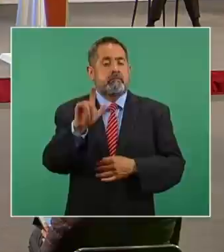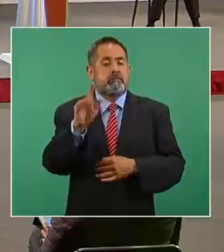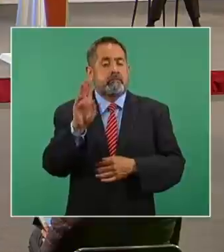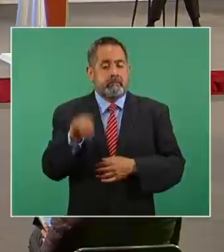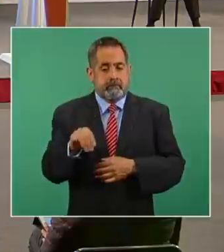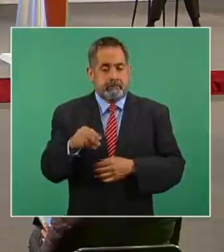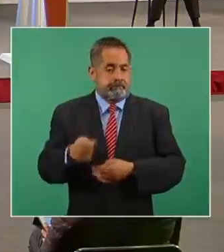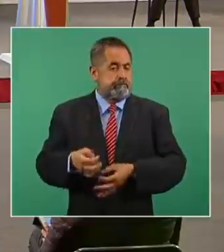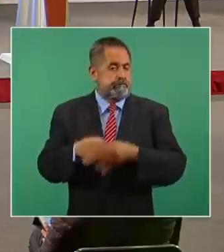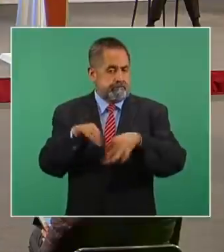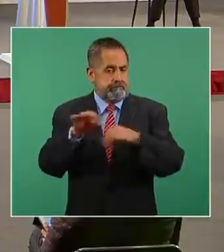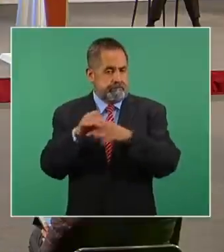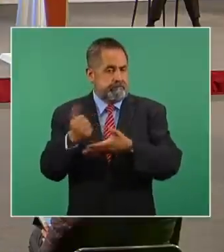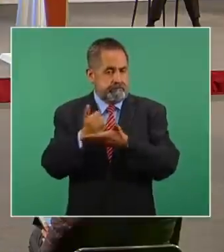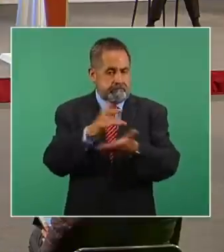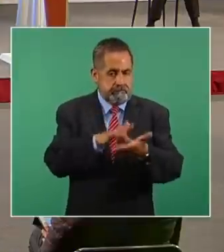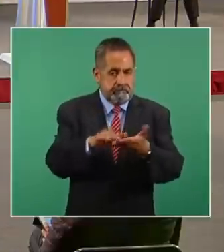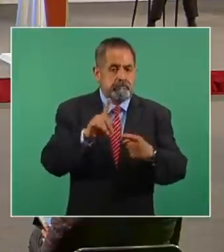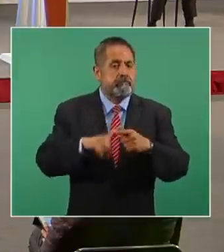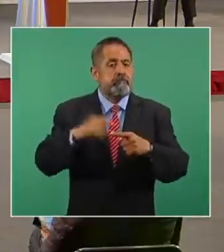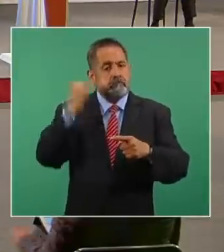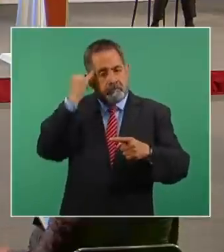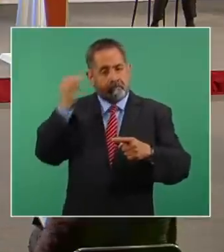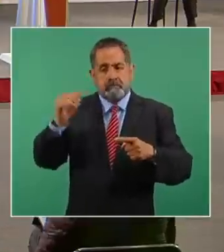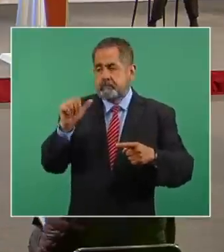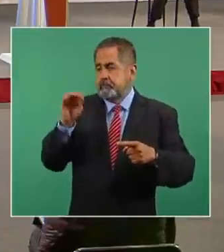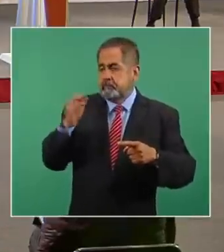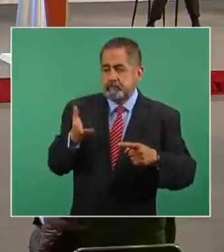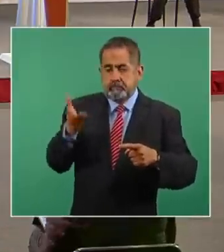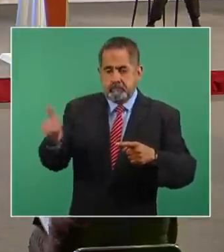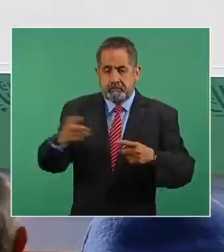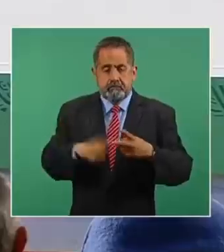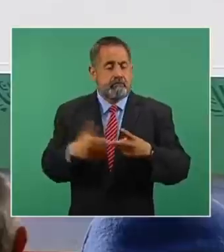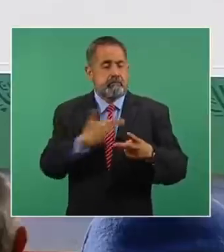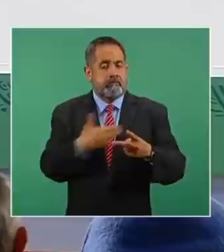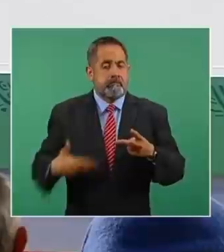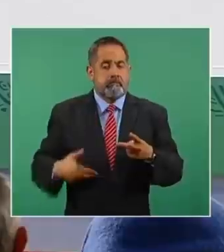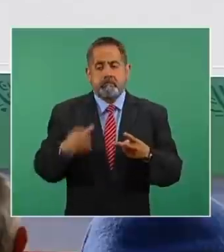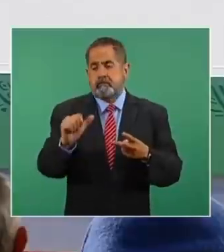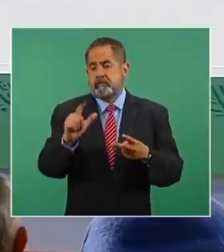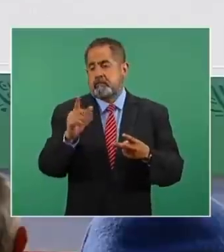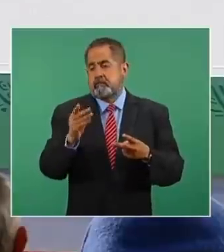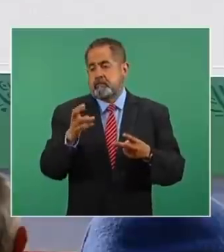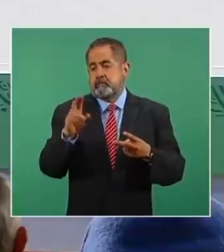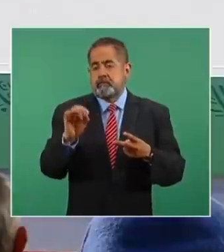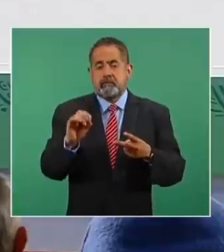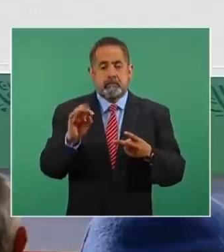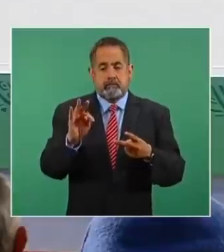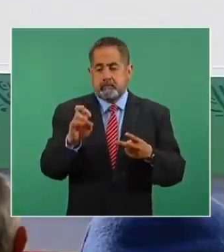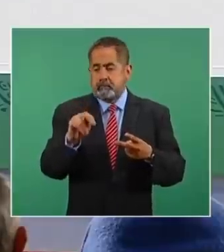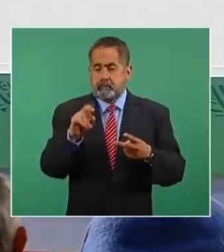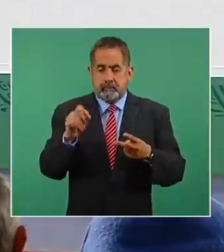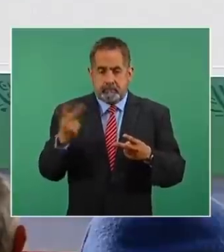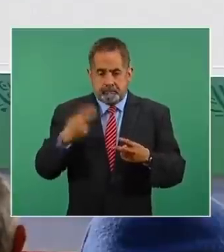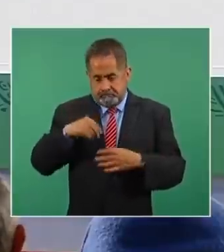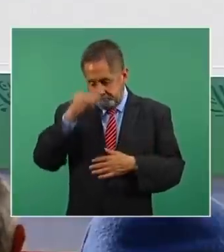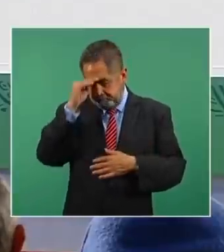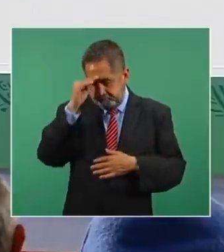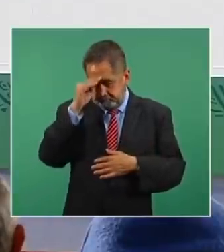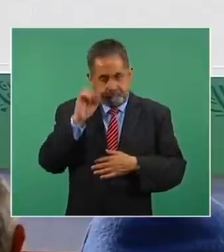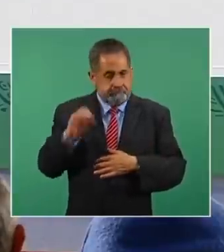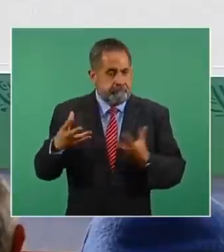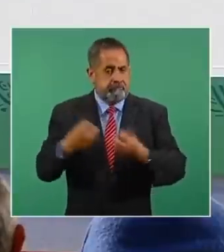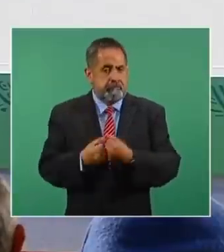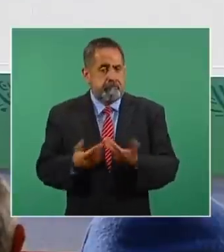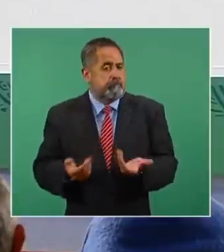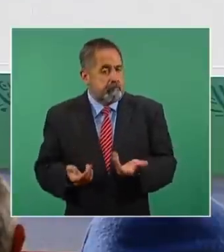importante, pues una iniciativa en la que el presidente López Obrador y el presidente Alberto Fernández juntos pensaron en esto, porque si no,